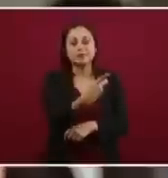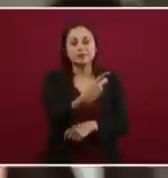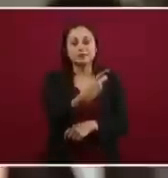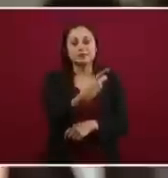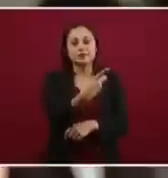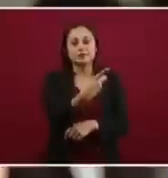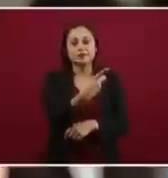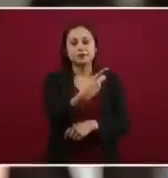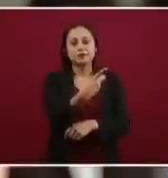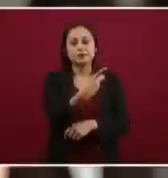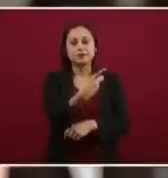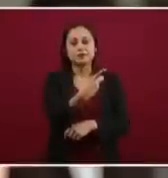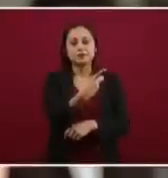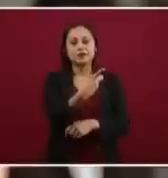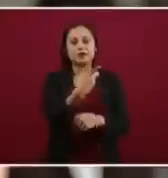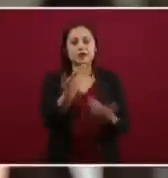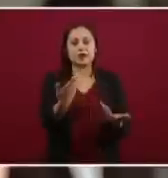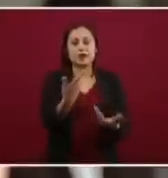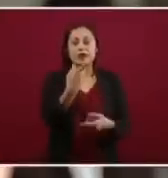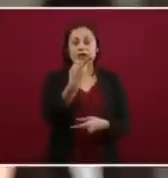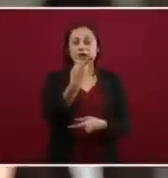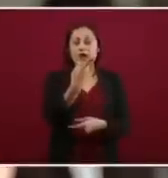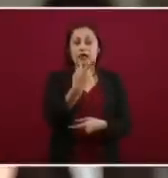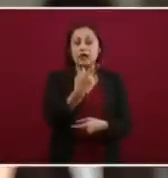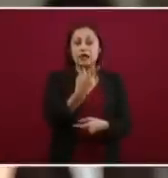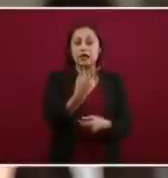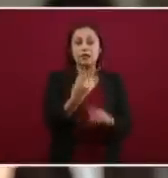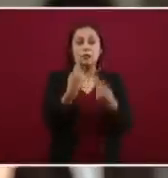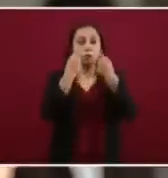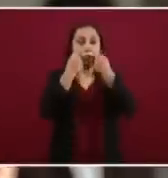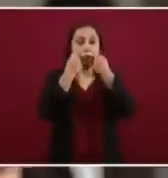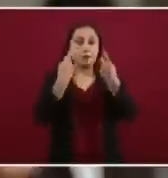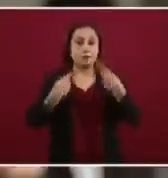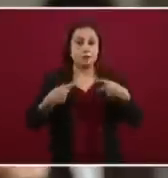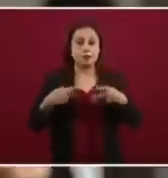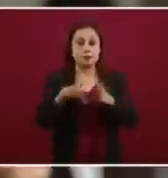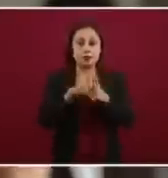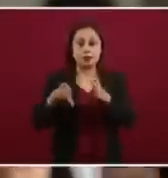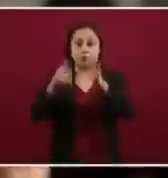no cualquiera puede ser periodista. Se requieren principalmente cuatro